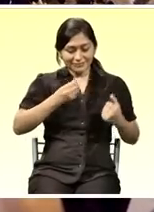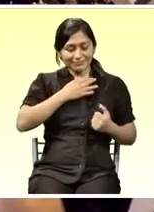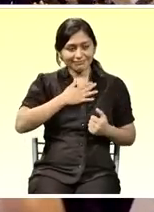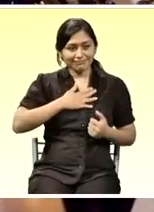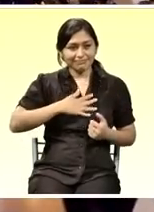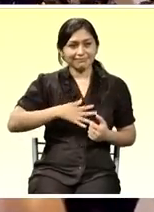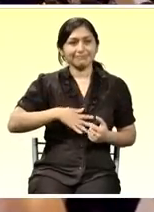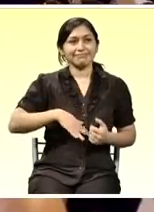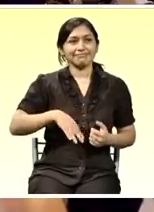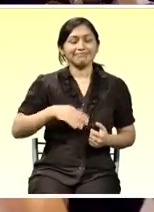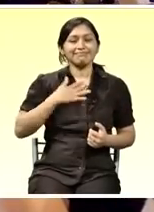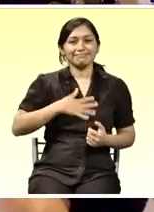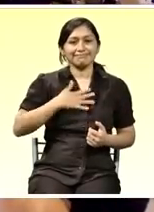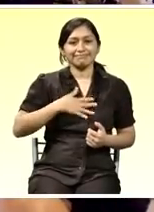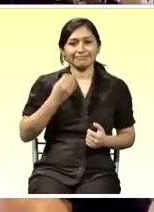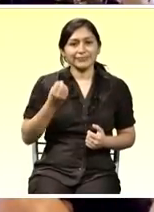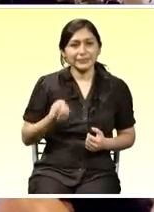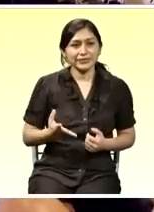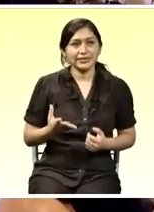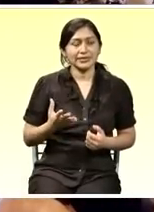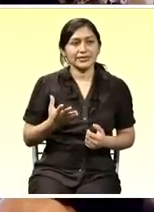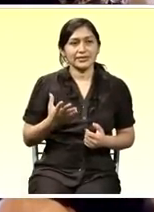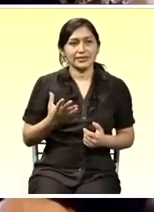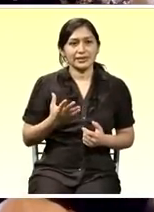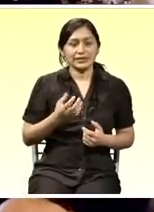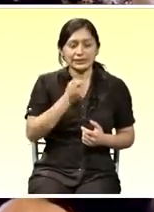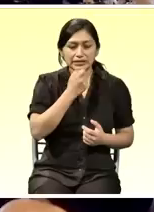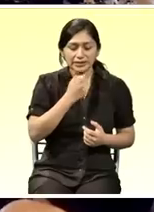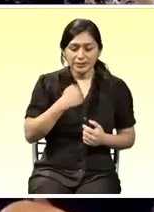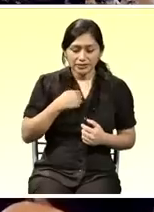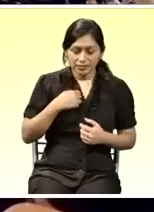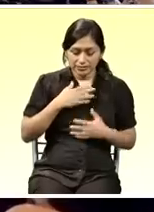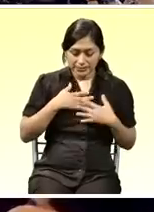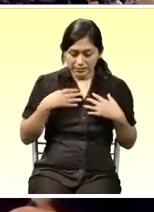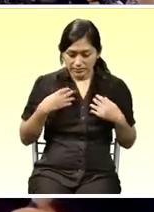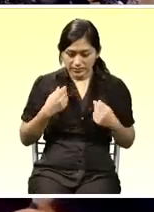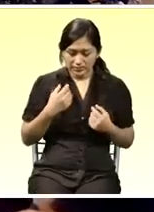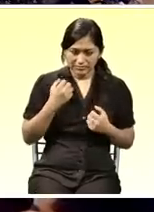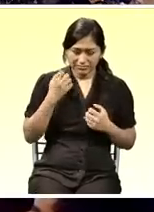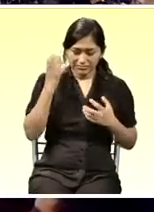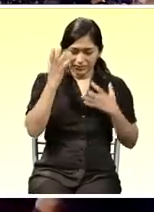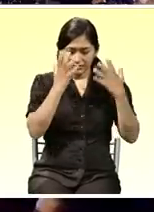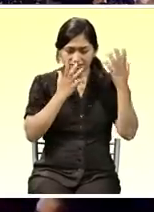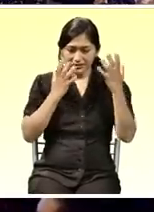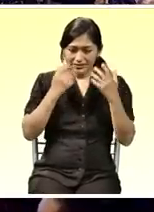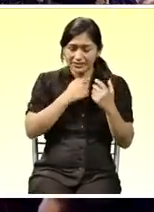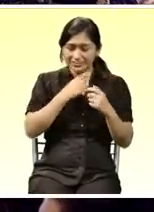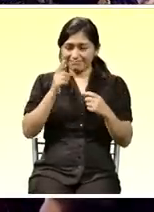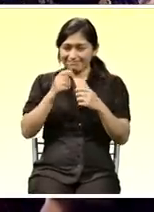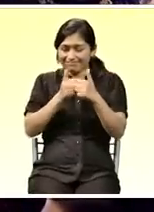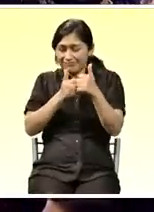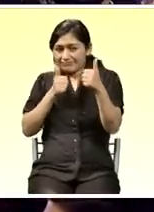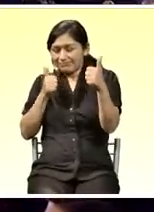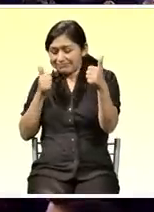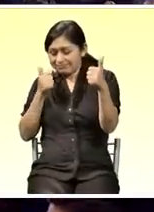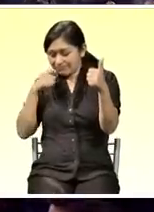mi único bien. Si por haberte ofendido temblase mi alma de llegarse a ti,